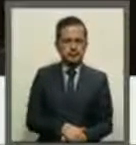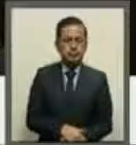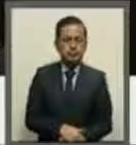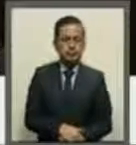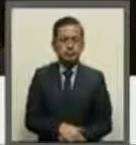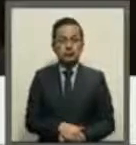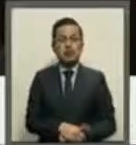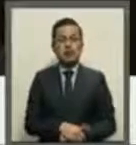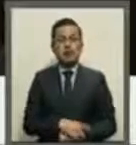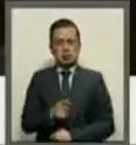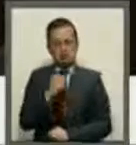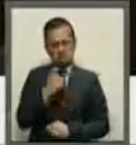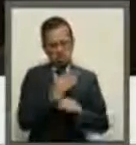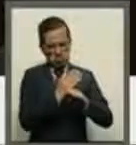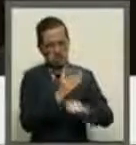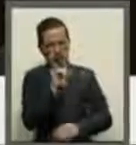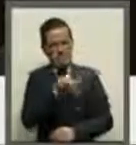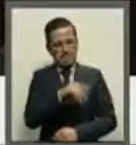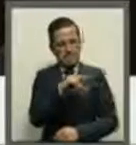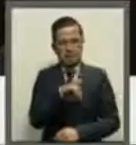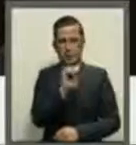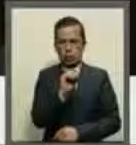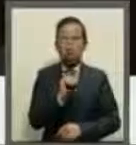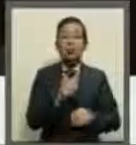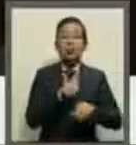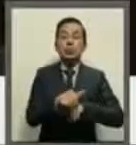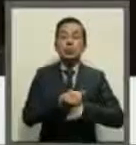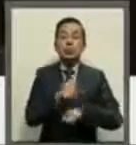amparo en revisión